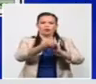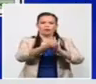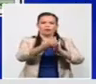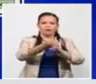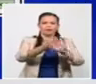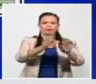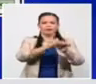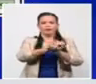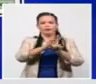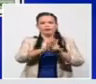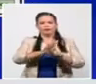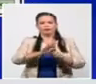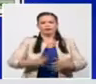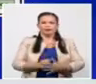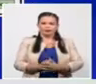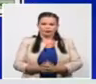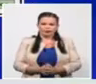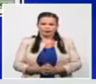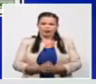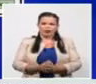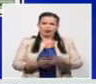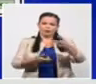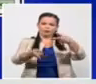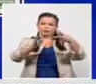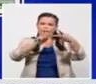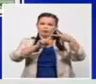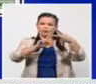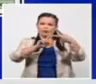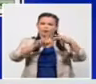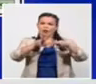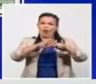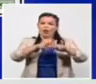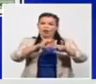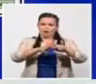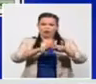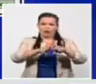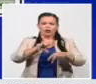261,65. La Habana le sigue en un segundo lugar,